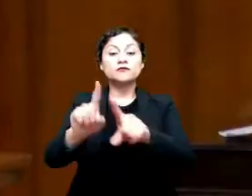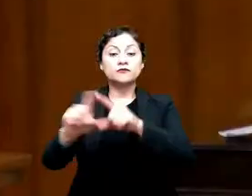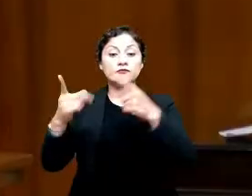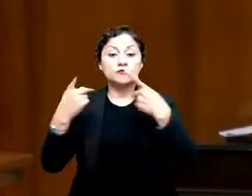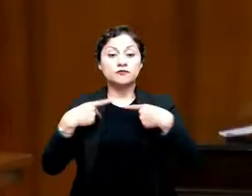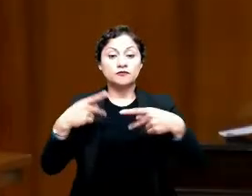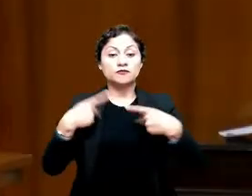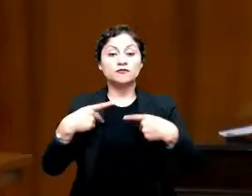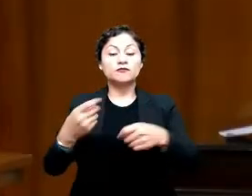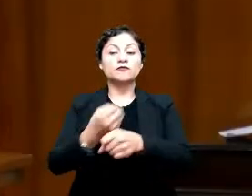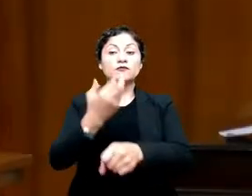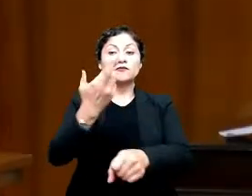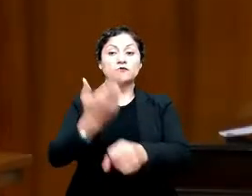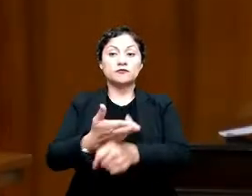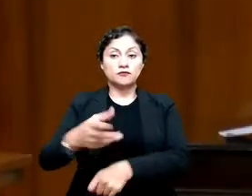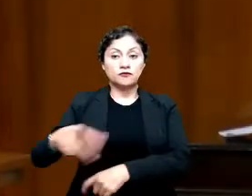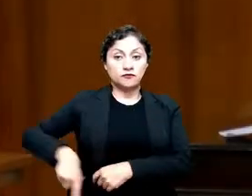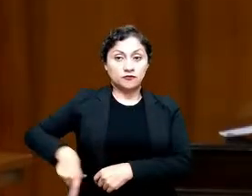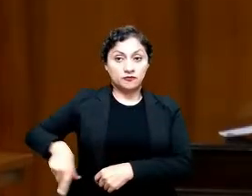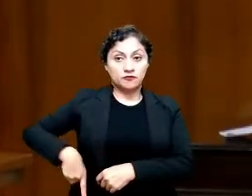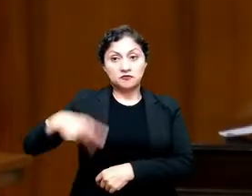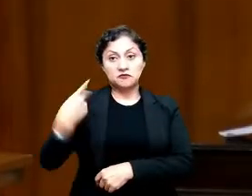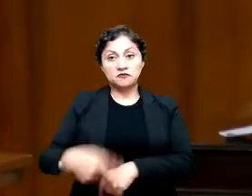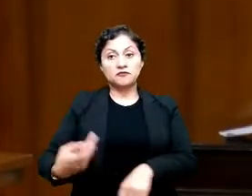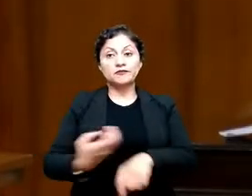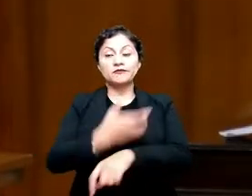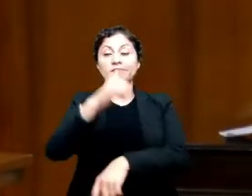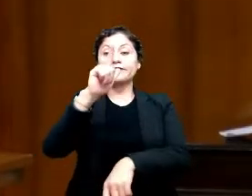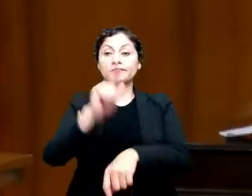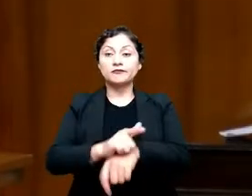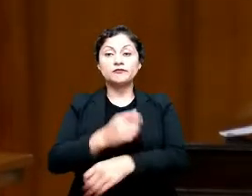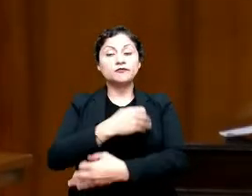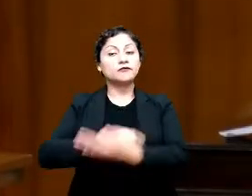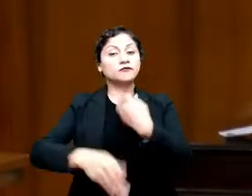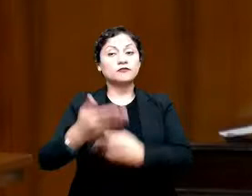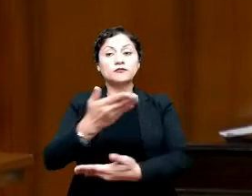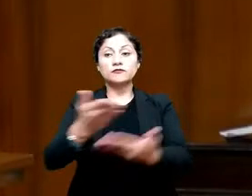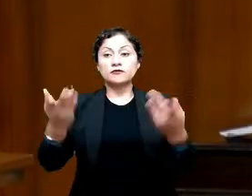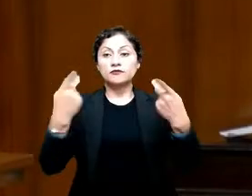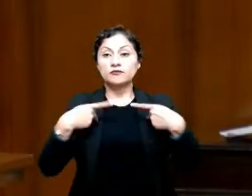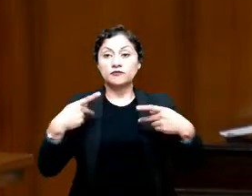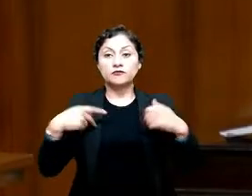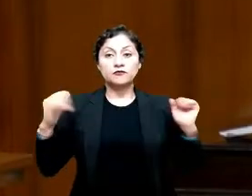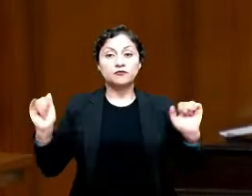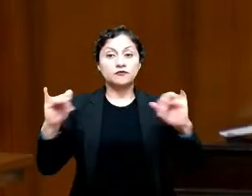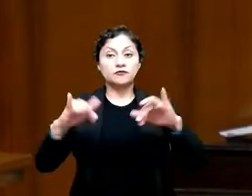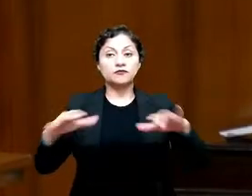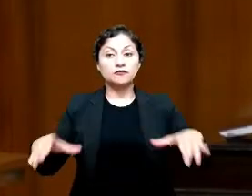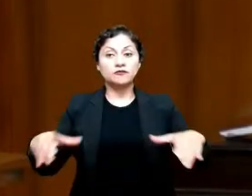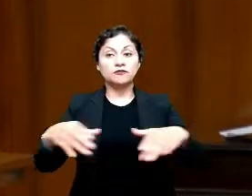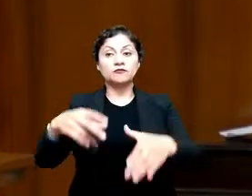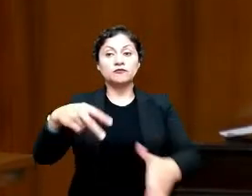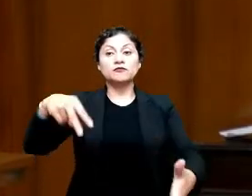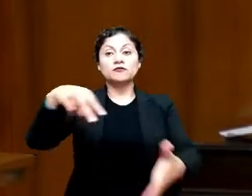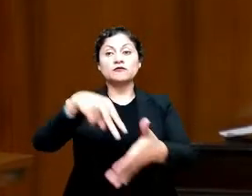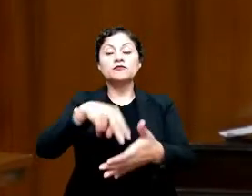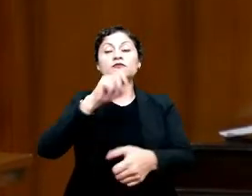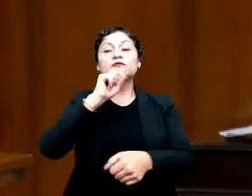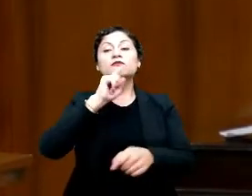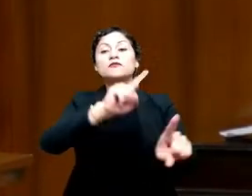General de Gobierno, al público aquí presente y a todos los que nos siguen a través de los medios